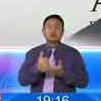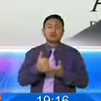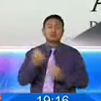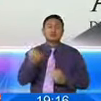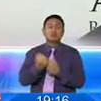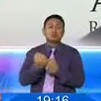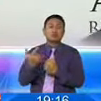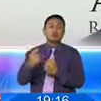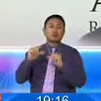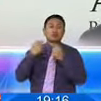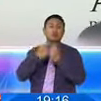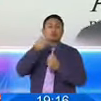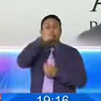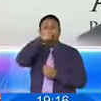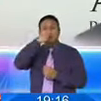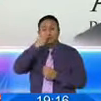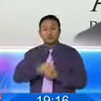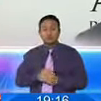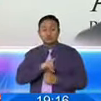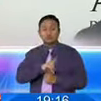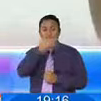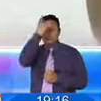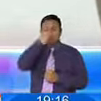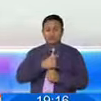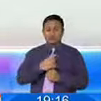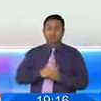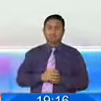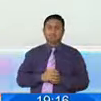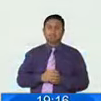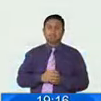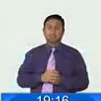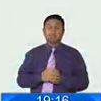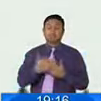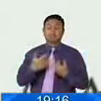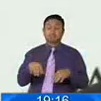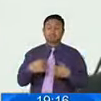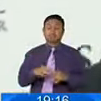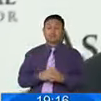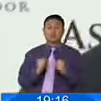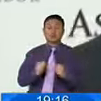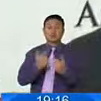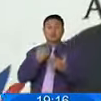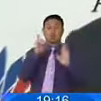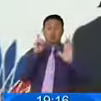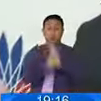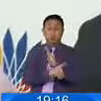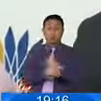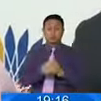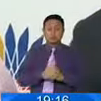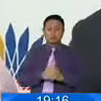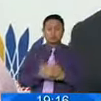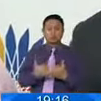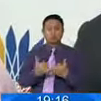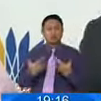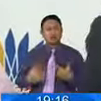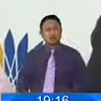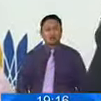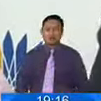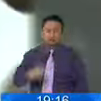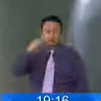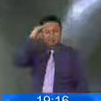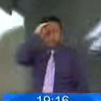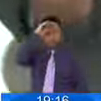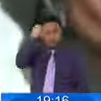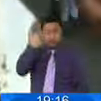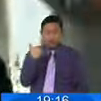a narcotraficantes con sus sentencias. Esta grave denuncia la realiza, dice Serrano, cansado de la situación que vive el